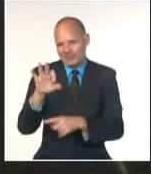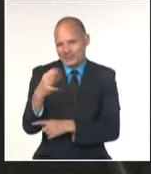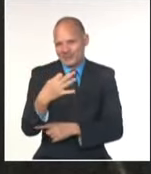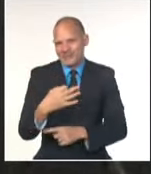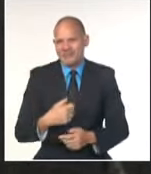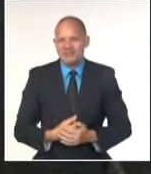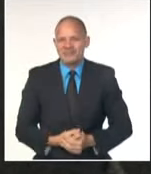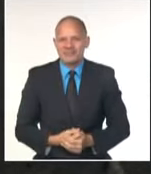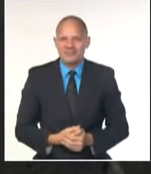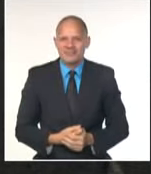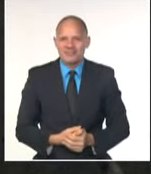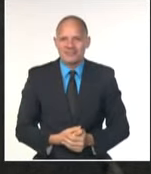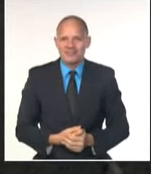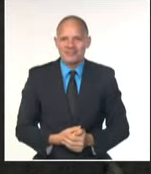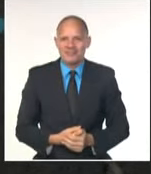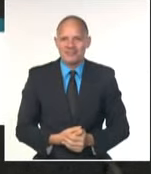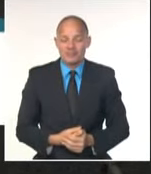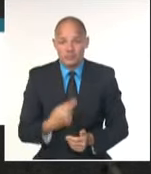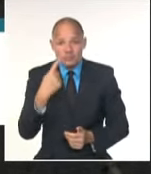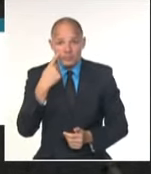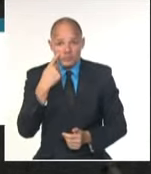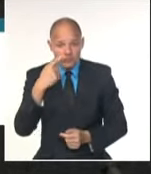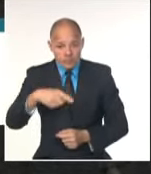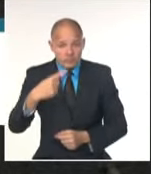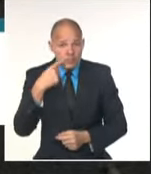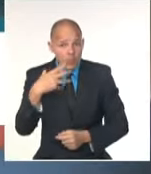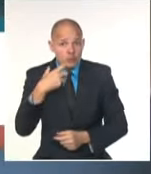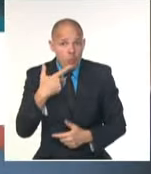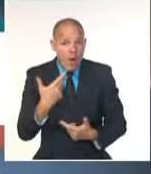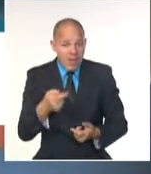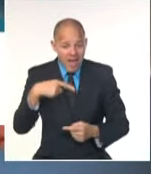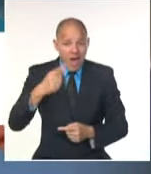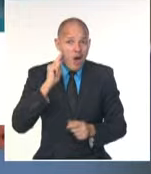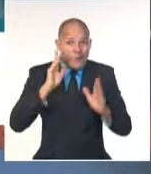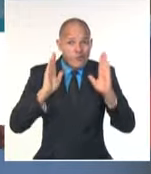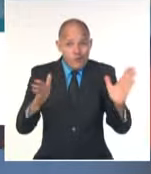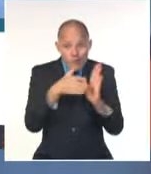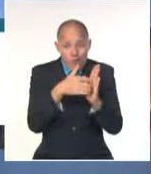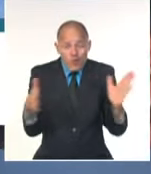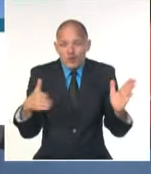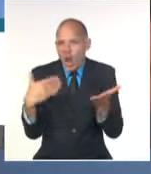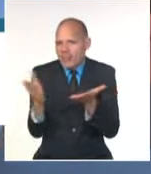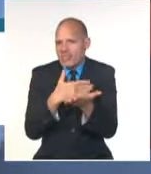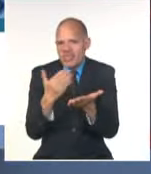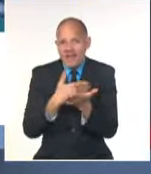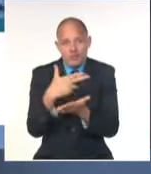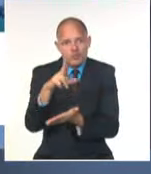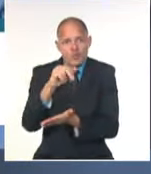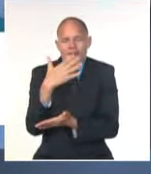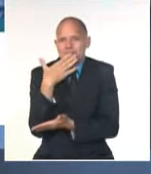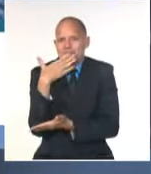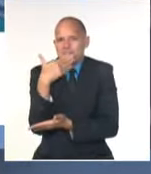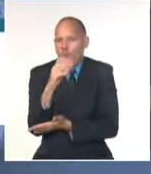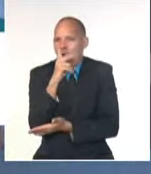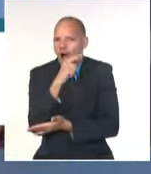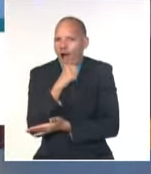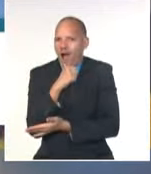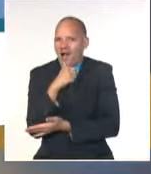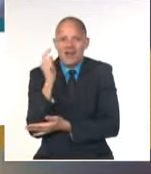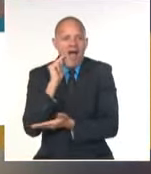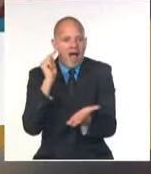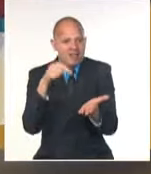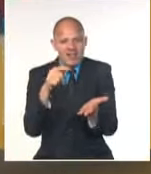Las cosas que hay que destacar en medio de las complejidades es que es uno de los cursos que mejor asegurado con bibliografía, y con bibliografía que apoya el